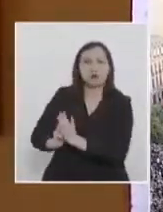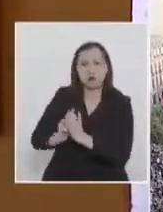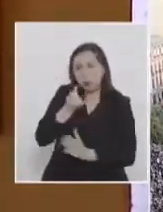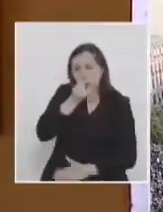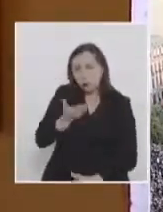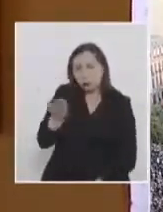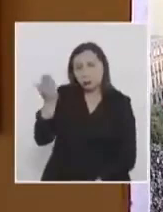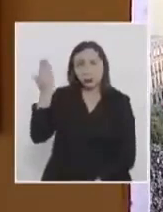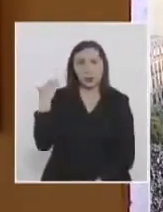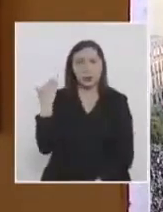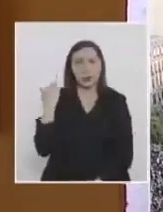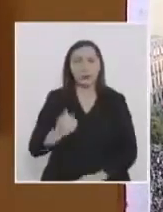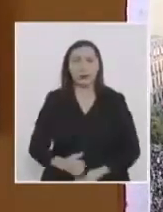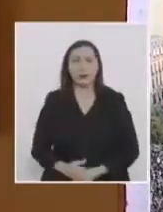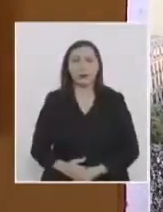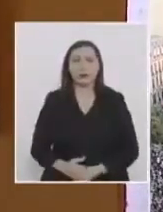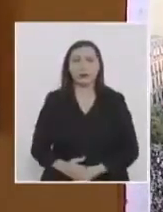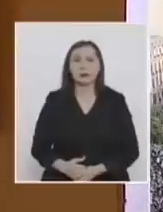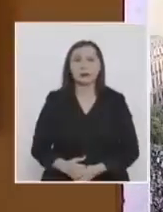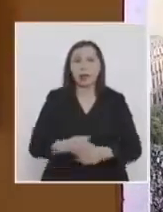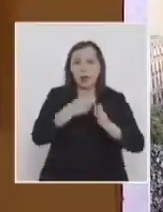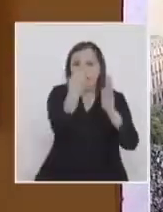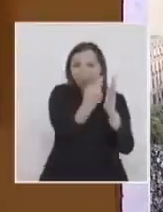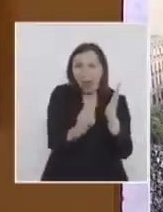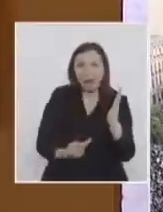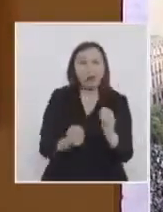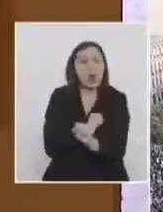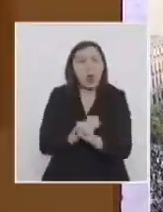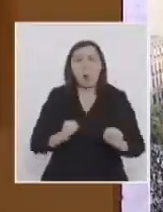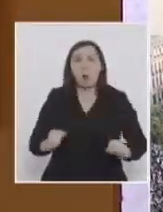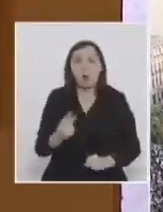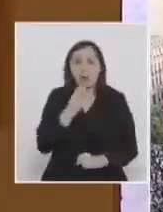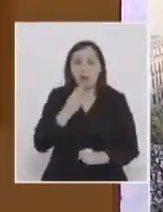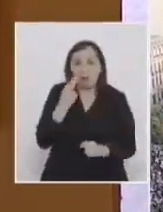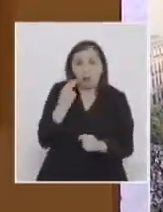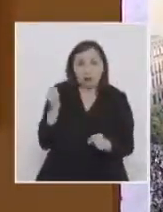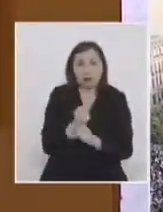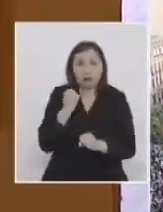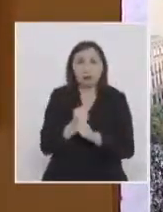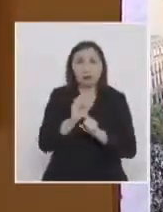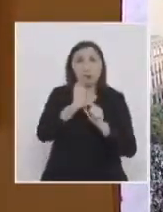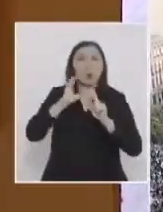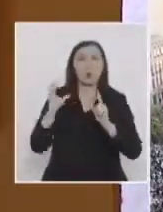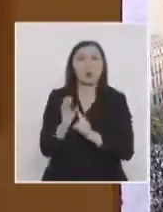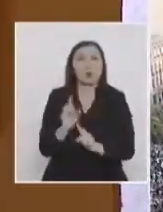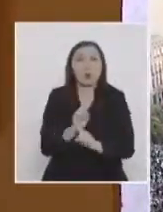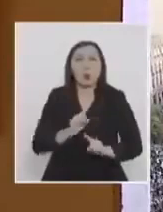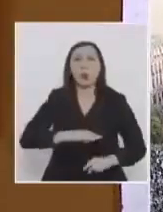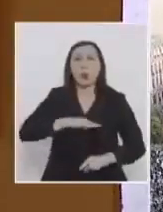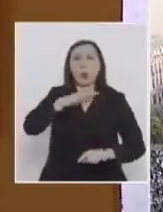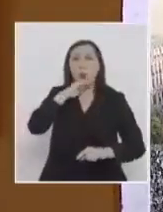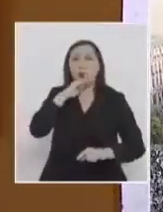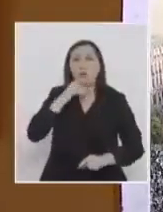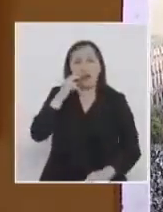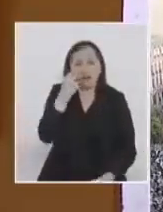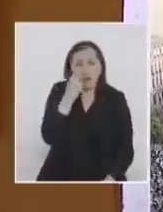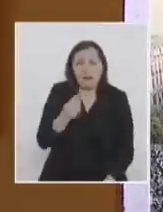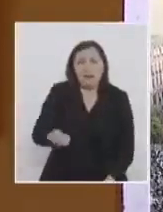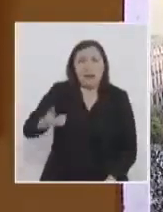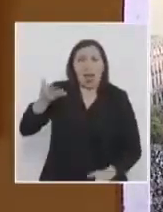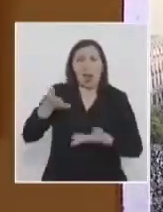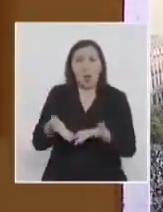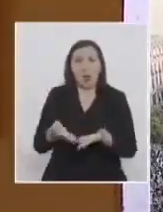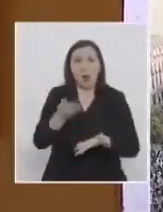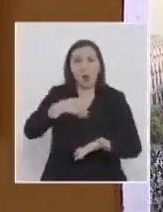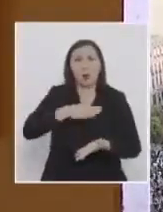tiempo. Las de los artistas que no pueden vivir su trabajo porque la cultura no es lo suficientemente valorada en nuestro